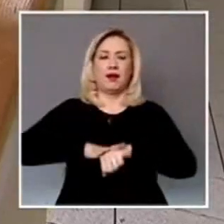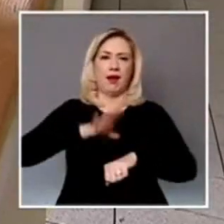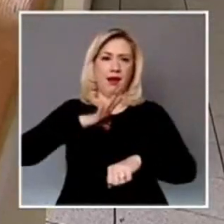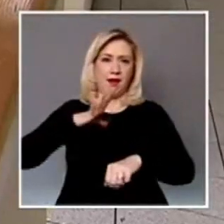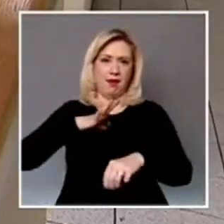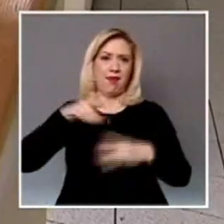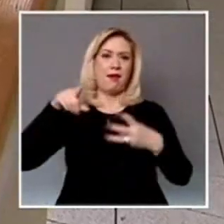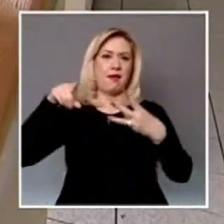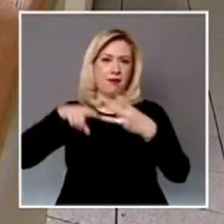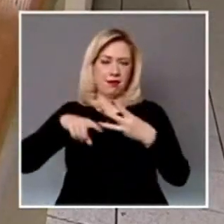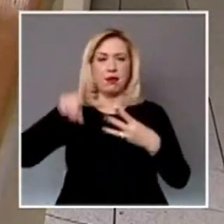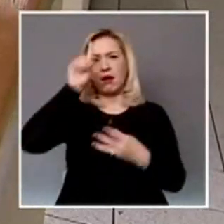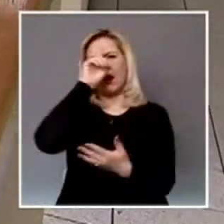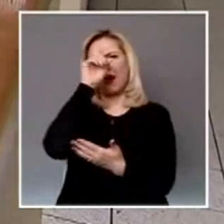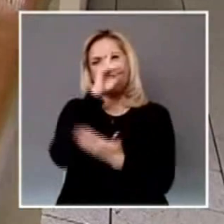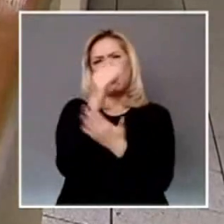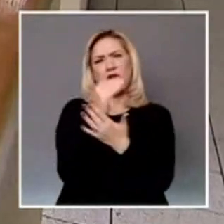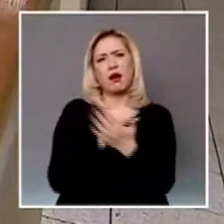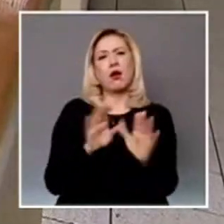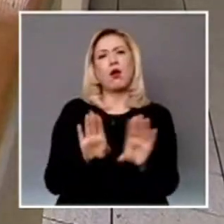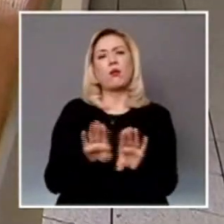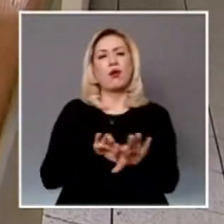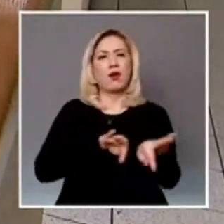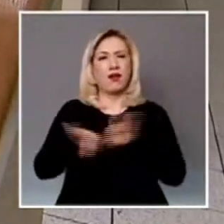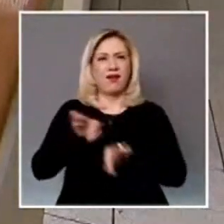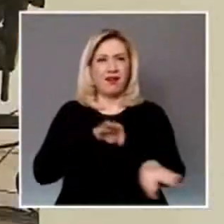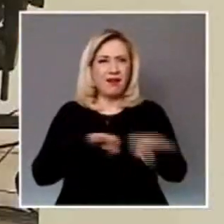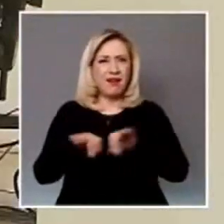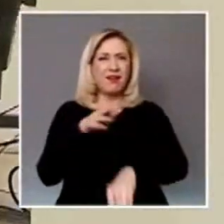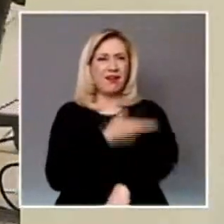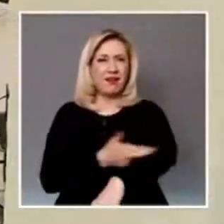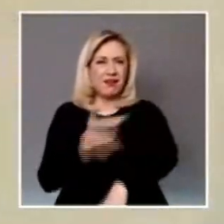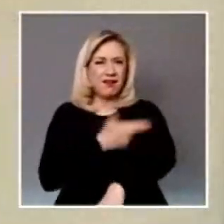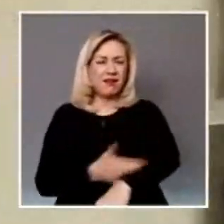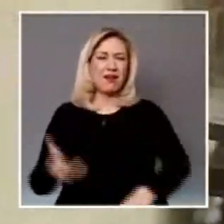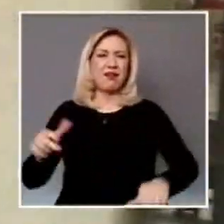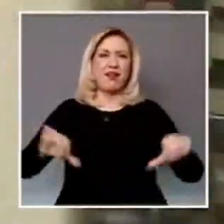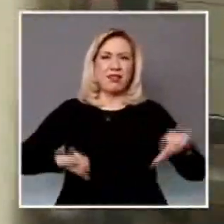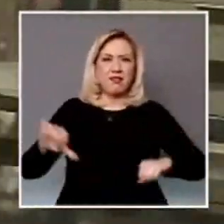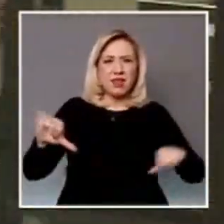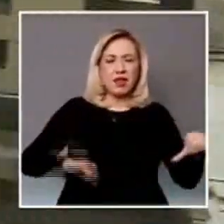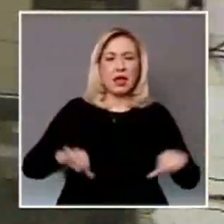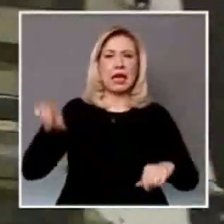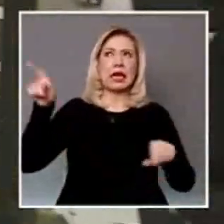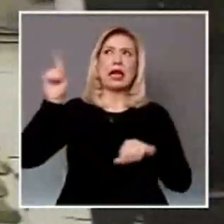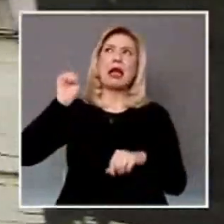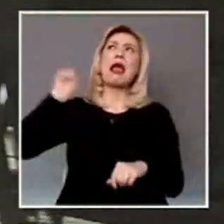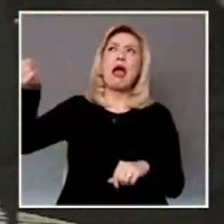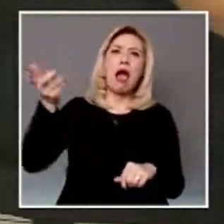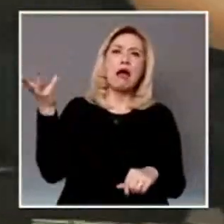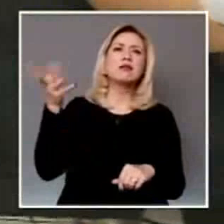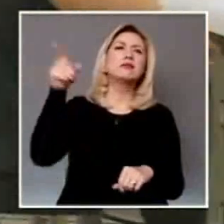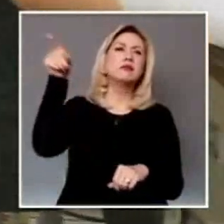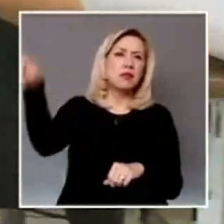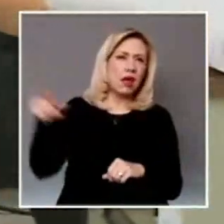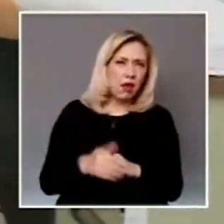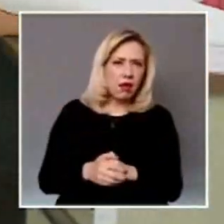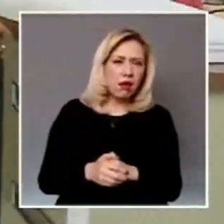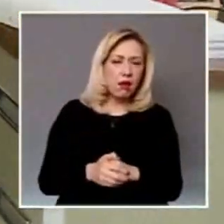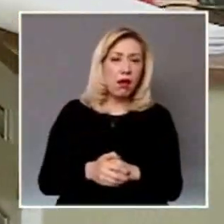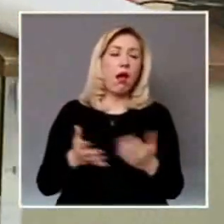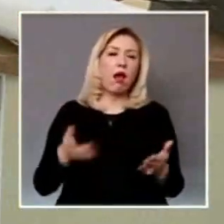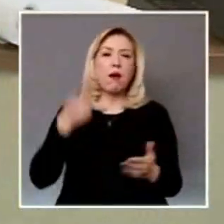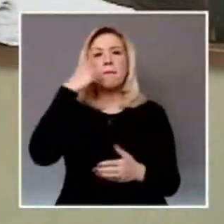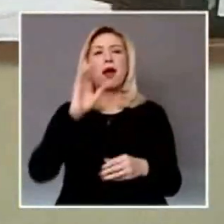de Procedimientos se determinan las actividades que llevará a cabo la Visitaduría Judicial, entre ellas visitas de inspección a